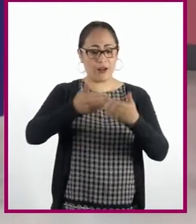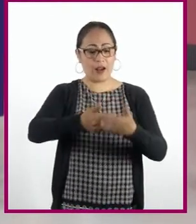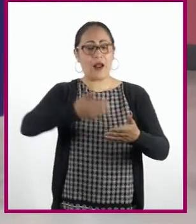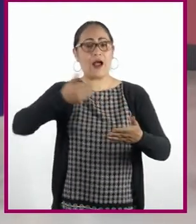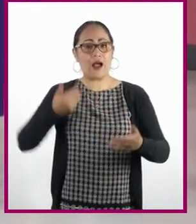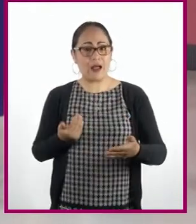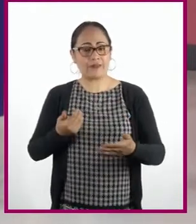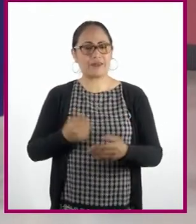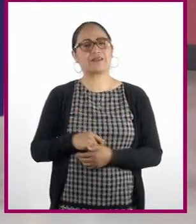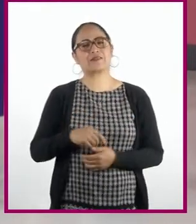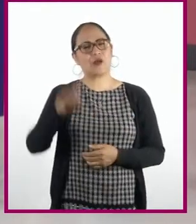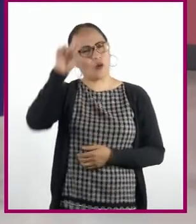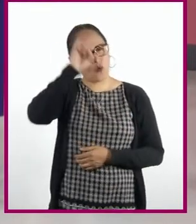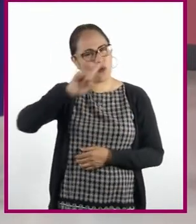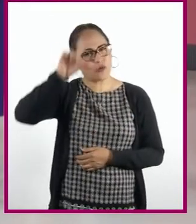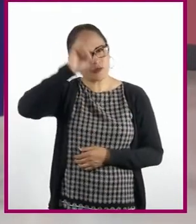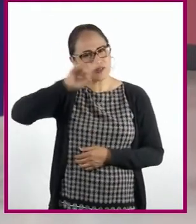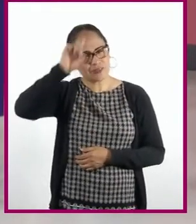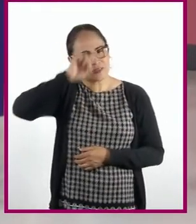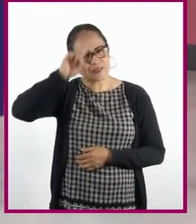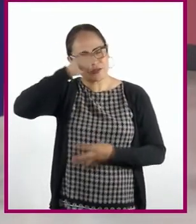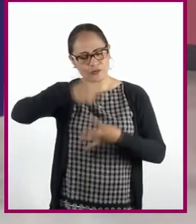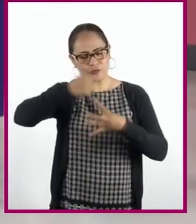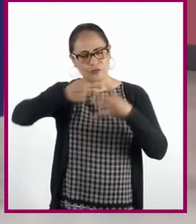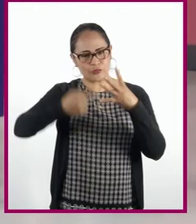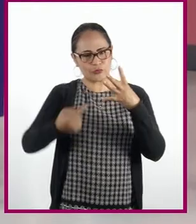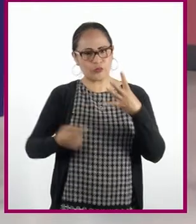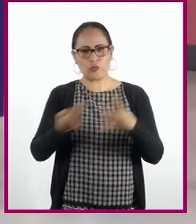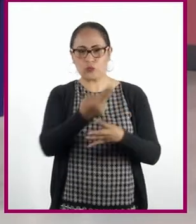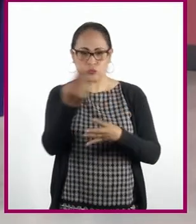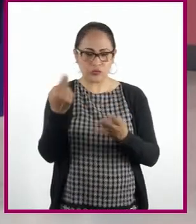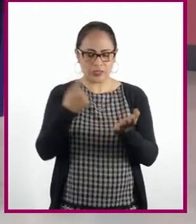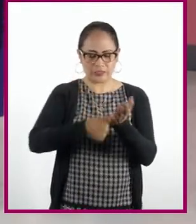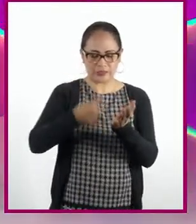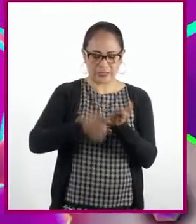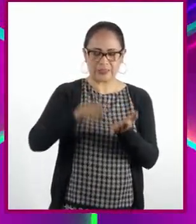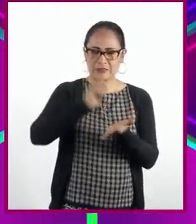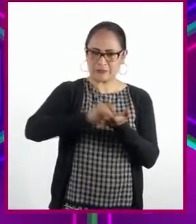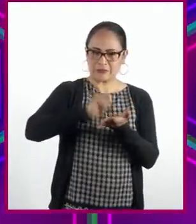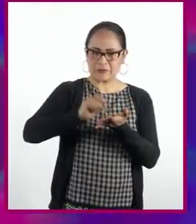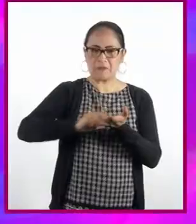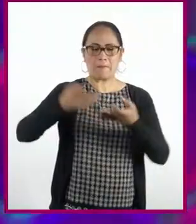hacerles unas recomendaciones generales para la creación de cartas formales.